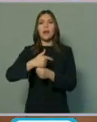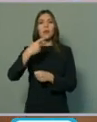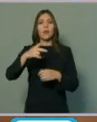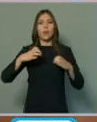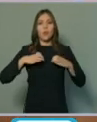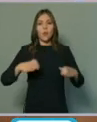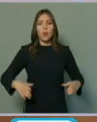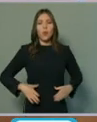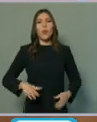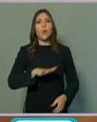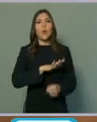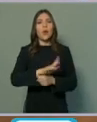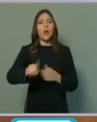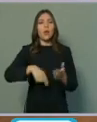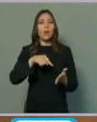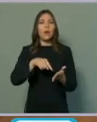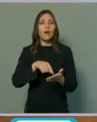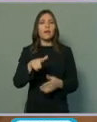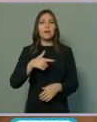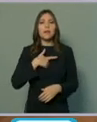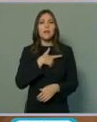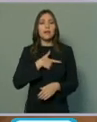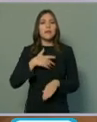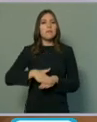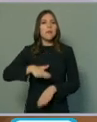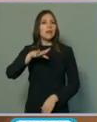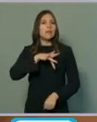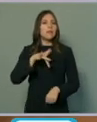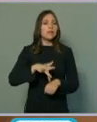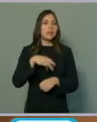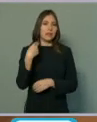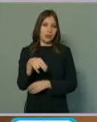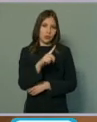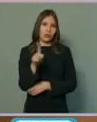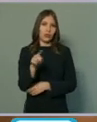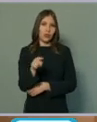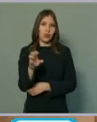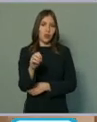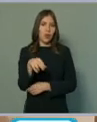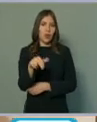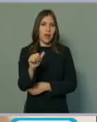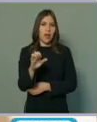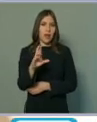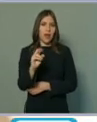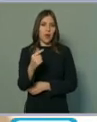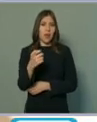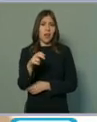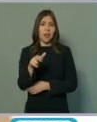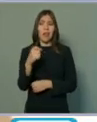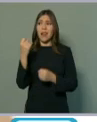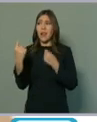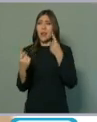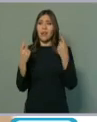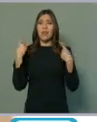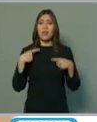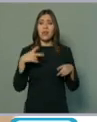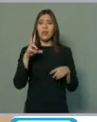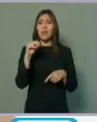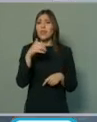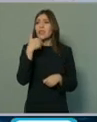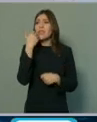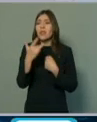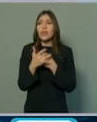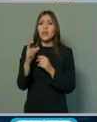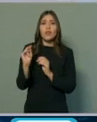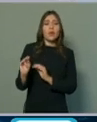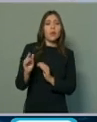y sobre todo permitir, porque fíjate que aunque parezca increíble, hay personas a las que les cuesta muchísimo trabajo dejarse tocar. Sí.